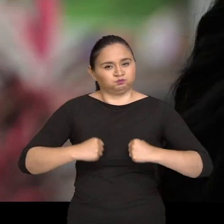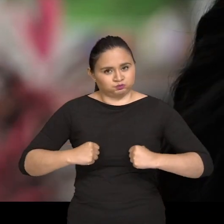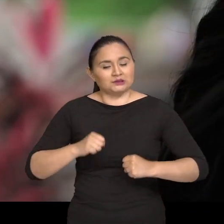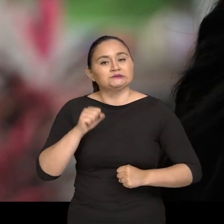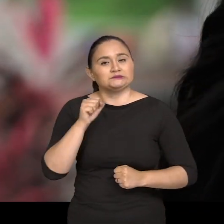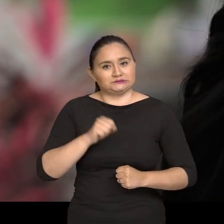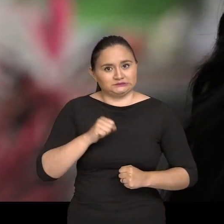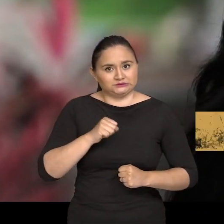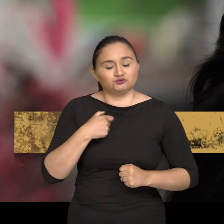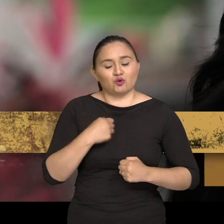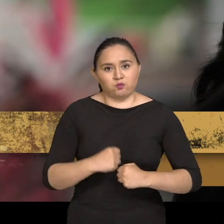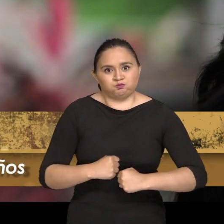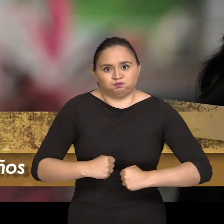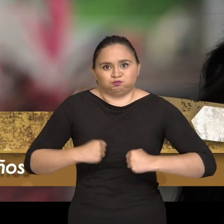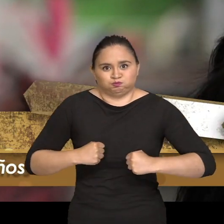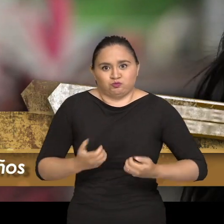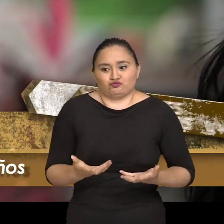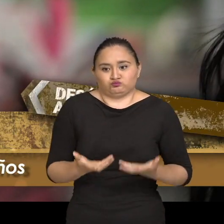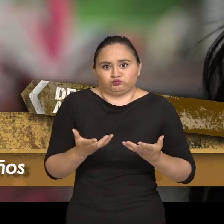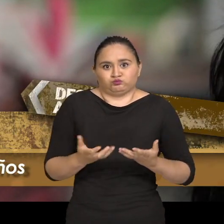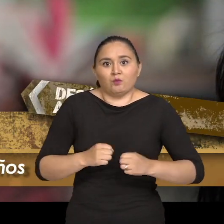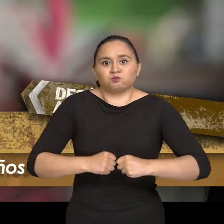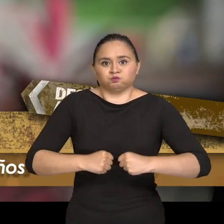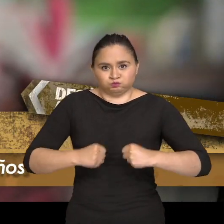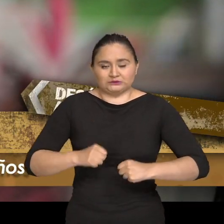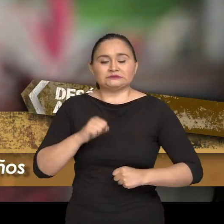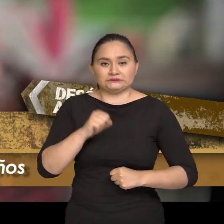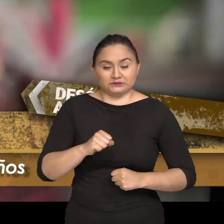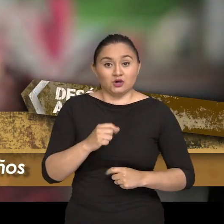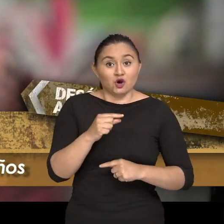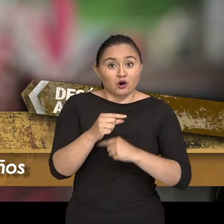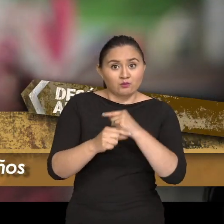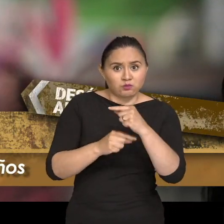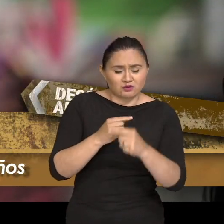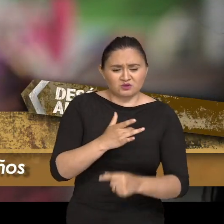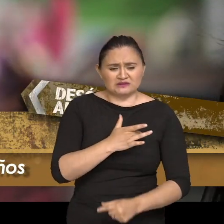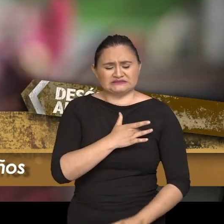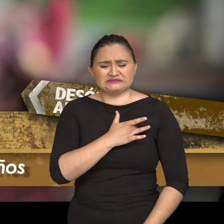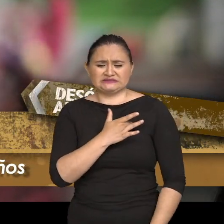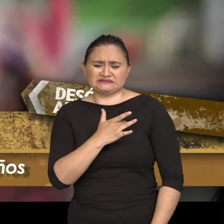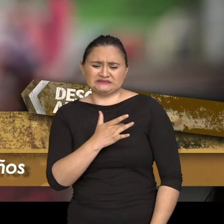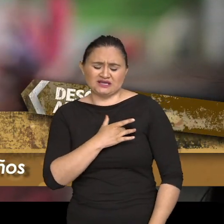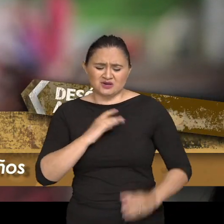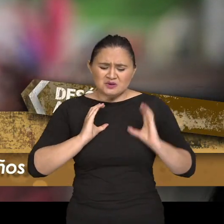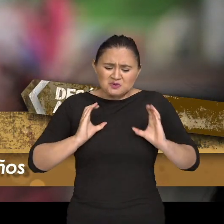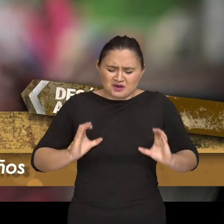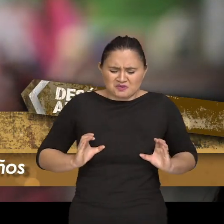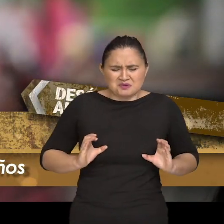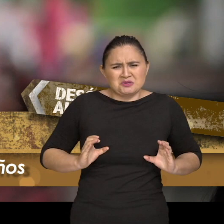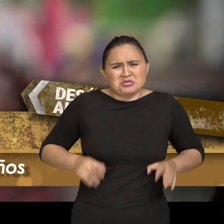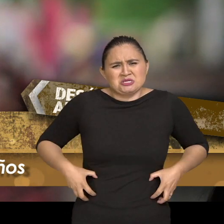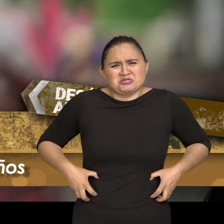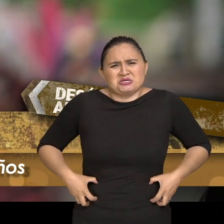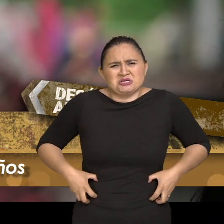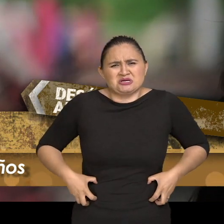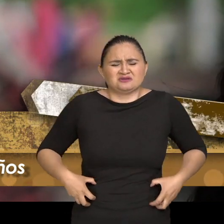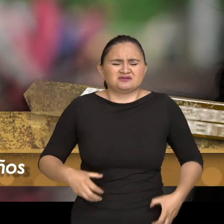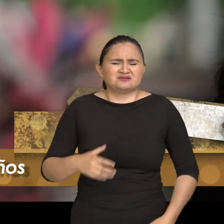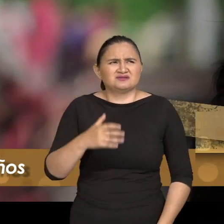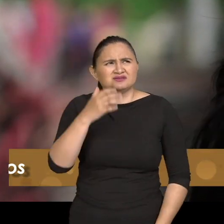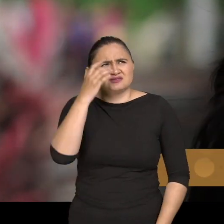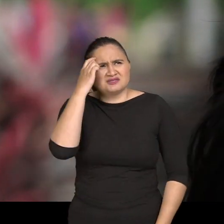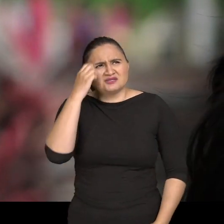tenía sobrepeso y empecé empecé a sentirme mal con mi cuerpo y quise yo